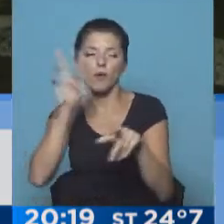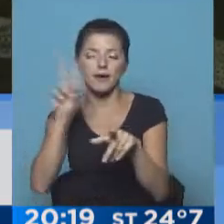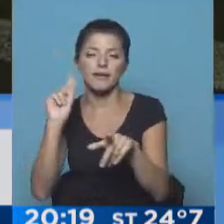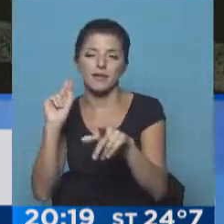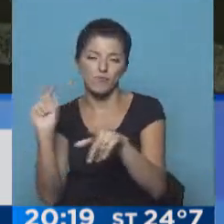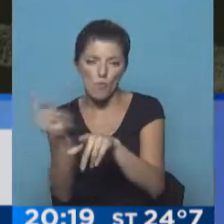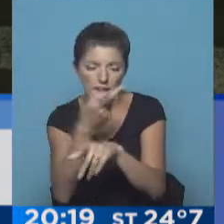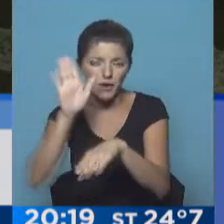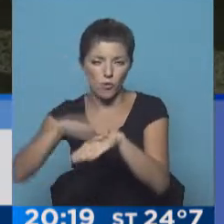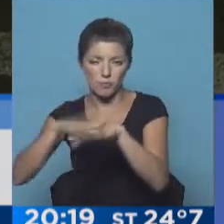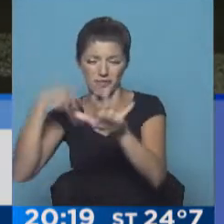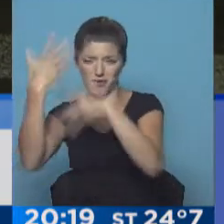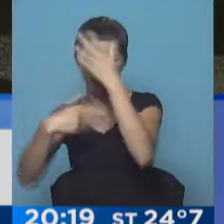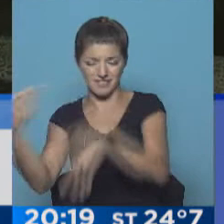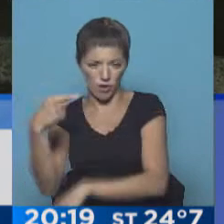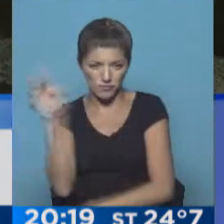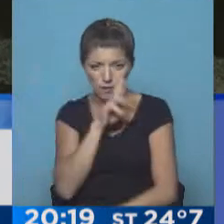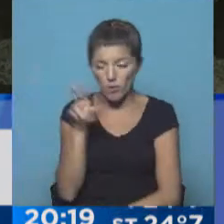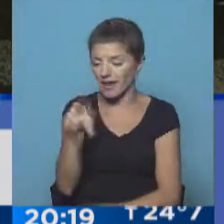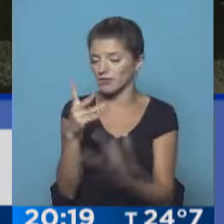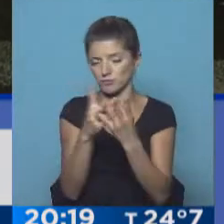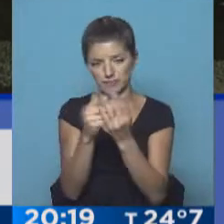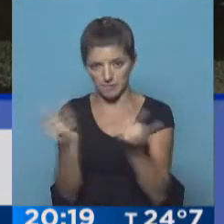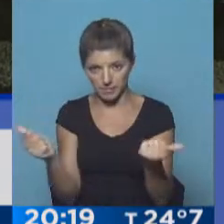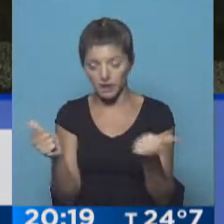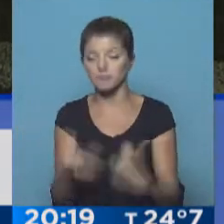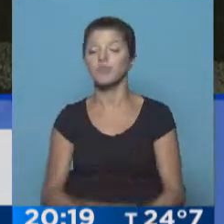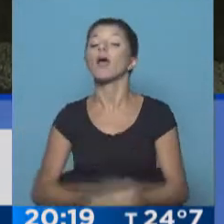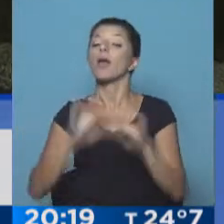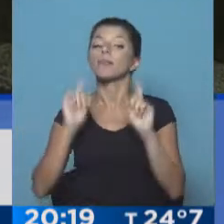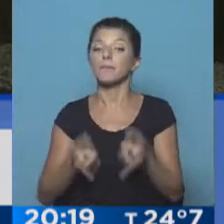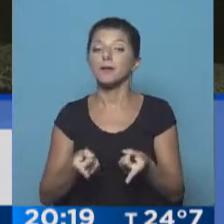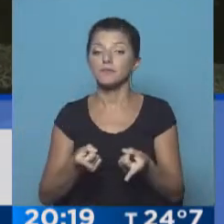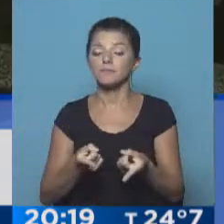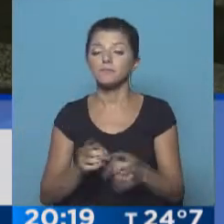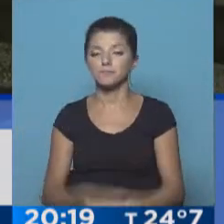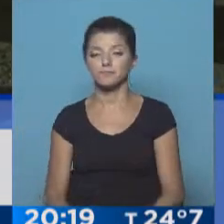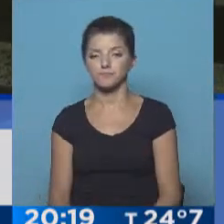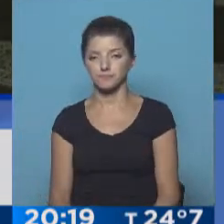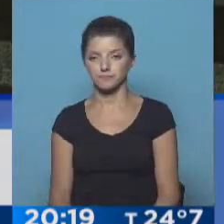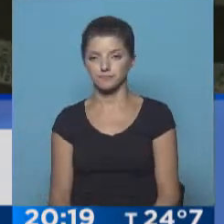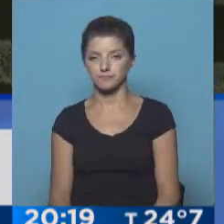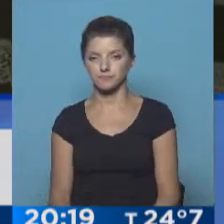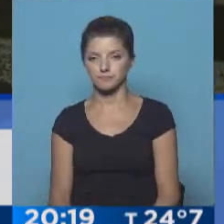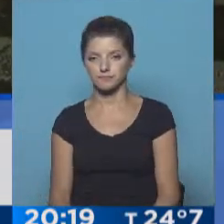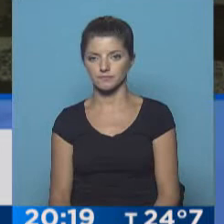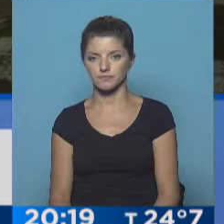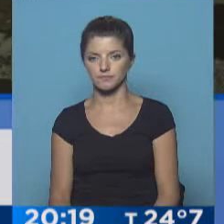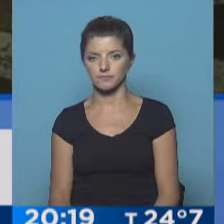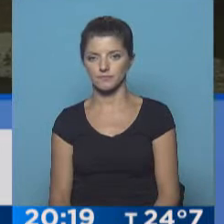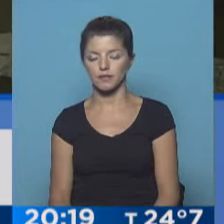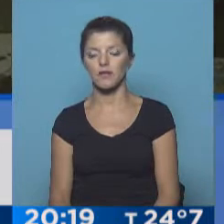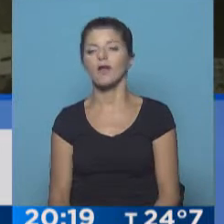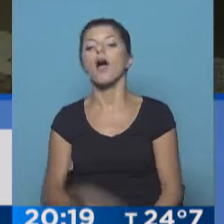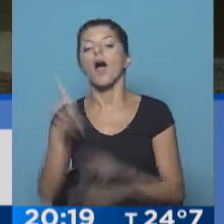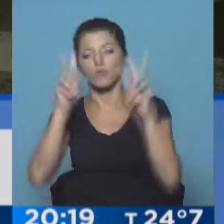violencia de género. Fundamentalmente también hubo consignas como a favor del